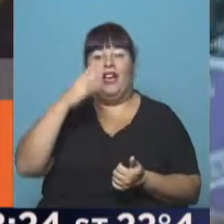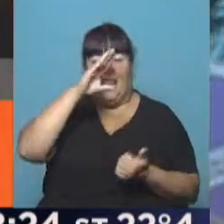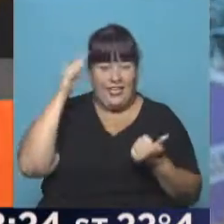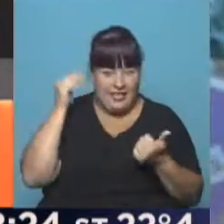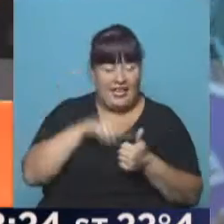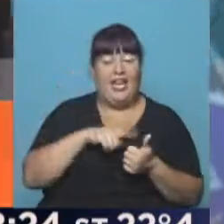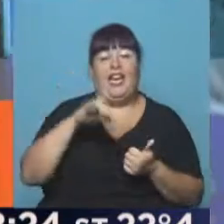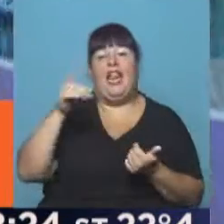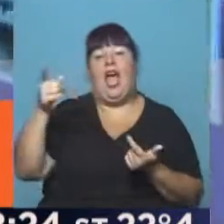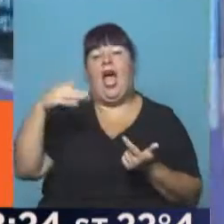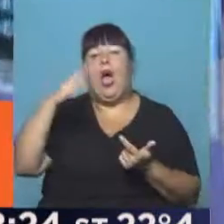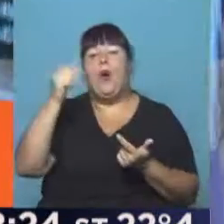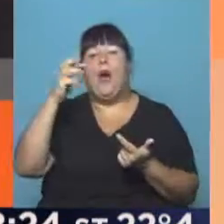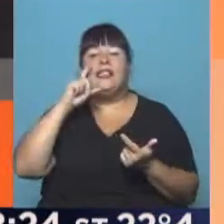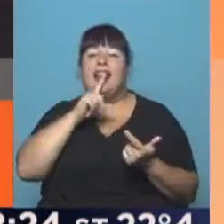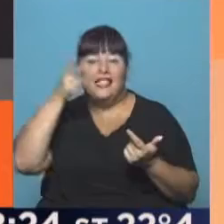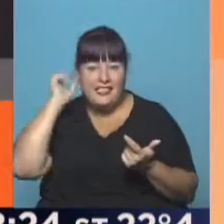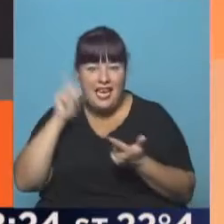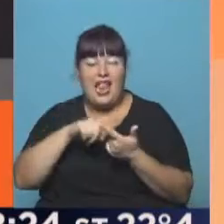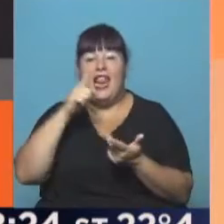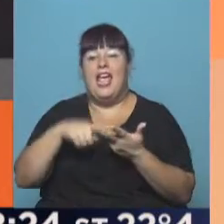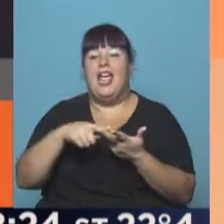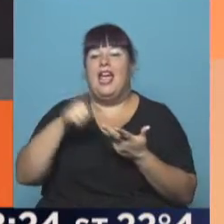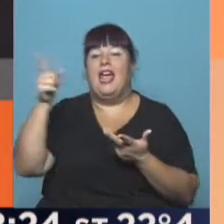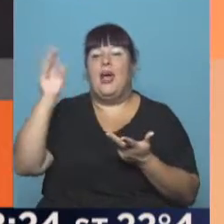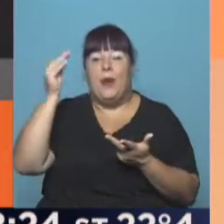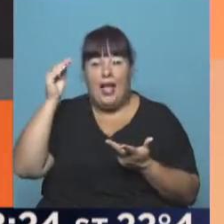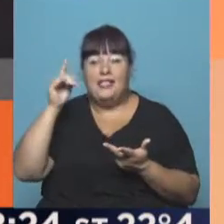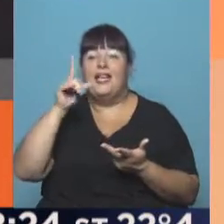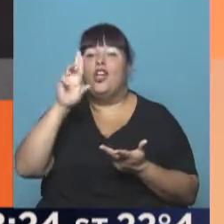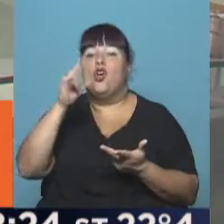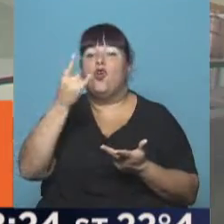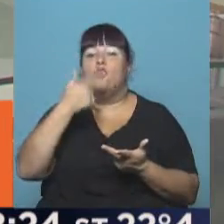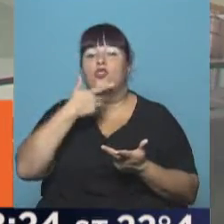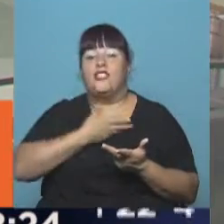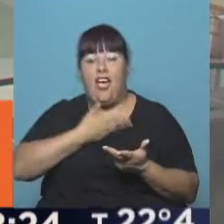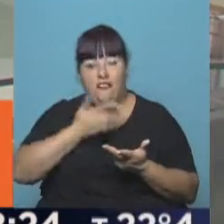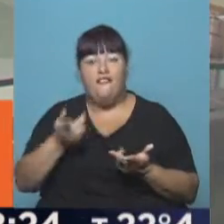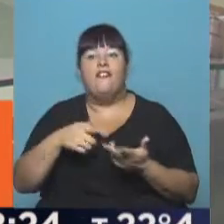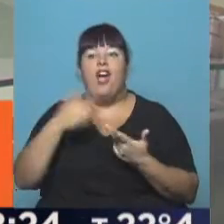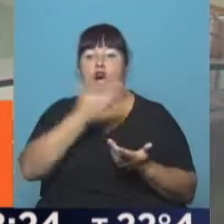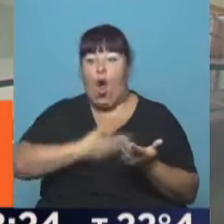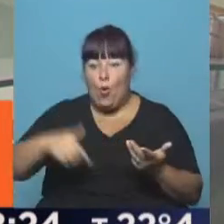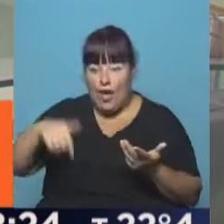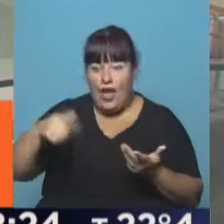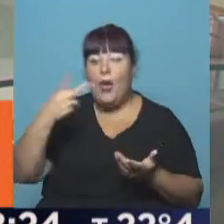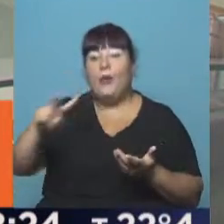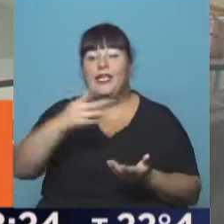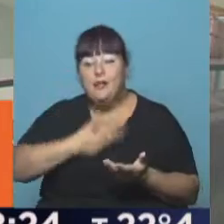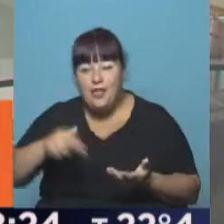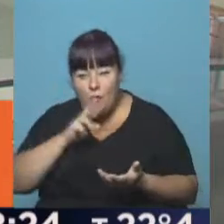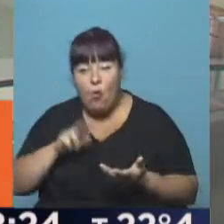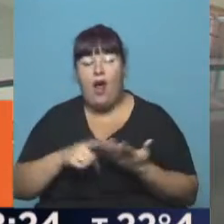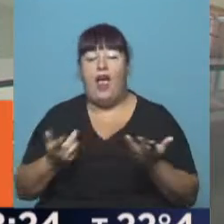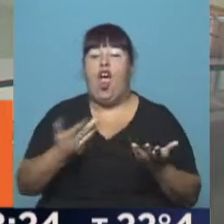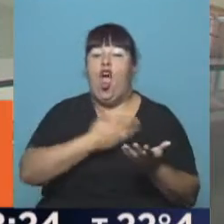Kirchner, Michelle Bachelet, la presidenta de Brasil, Dilma Rousseff. Tenemos una vicepresidenta de la